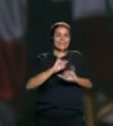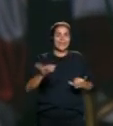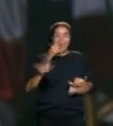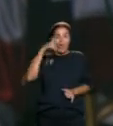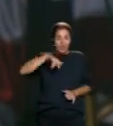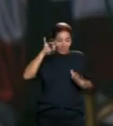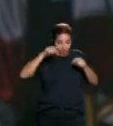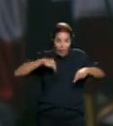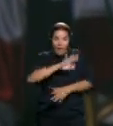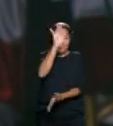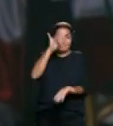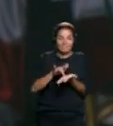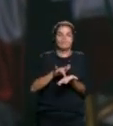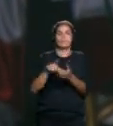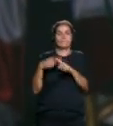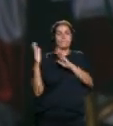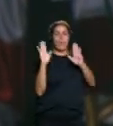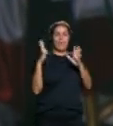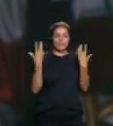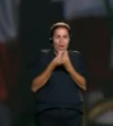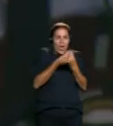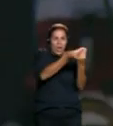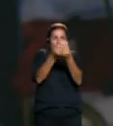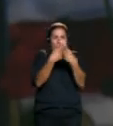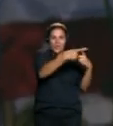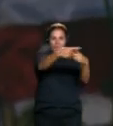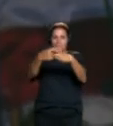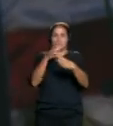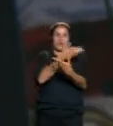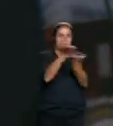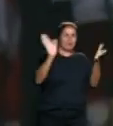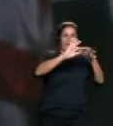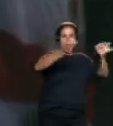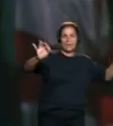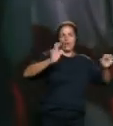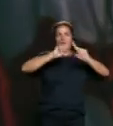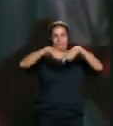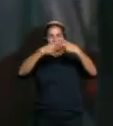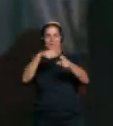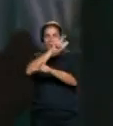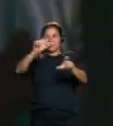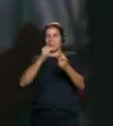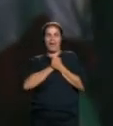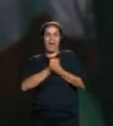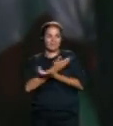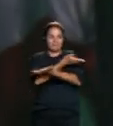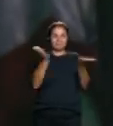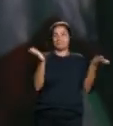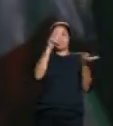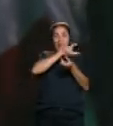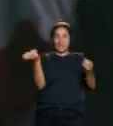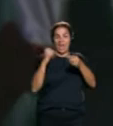hoy y compartir este momento con todos ustedes, nuestros amigos, nuestra familia, nuestros seres queridos y todo el mundo del